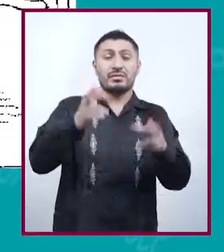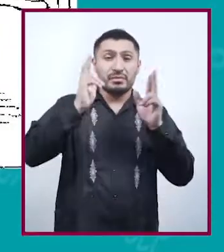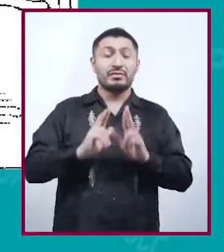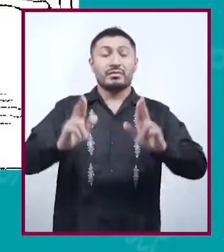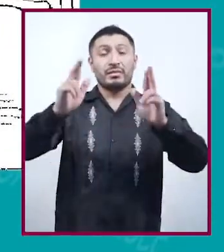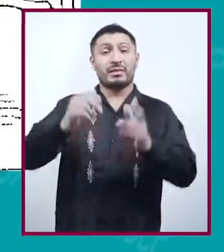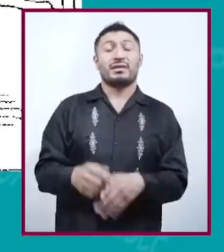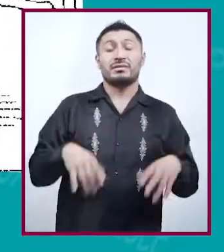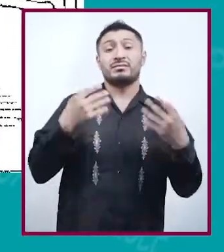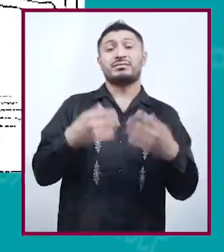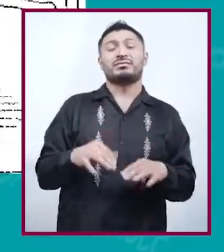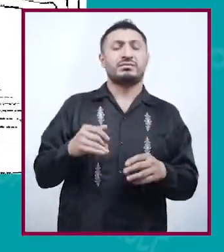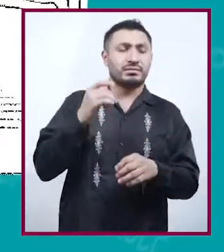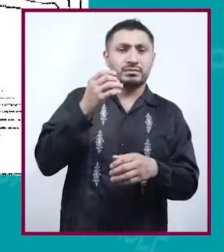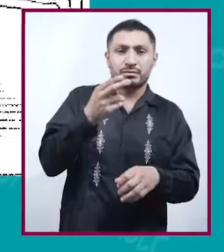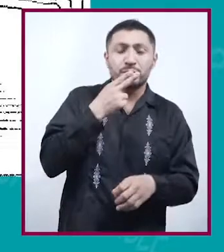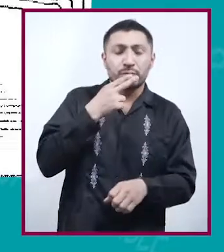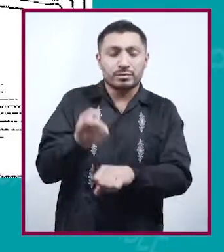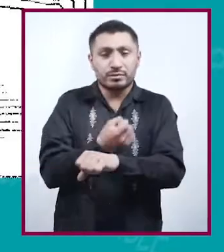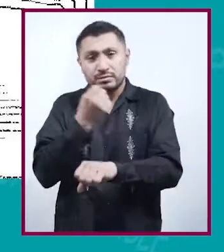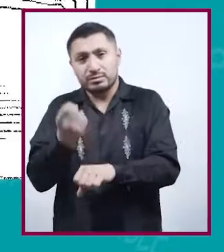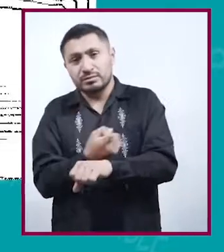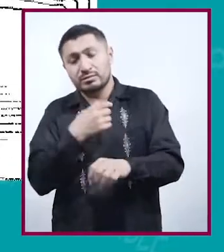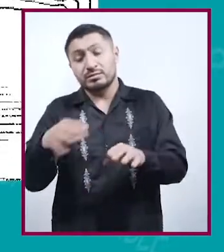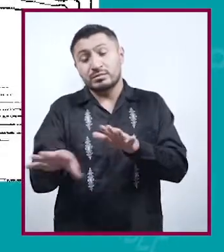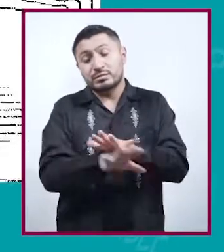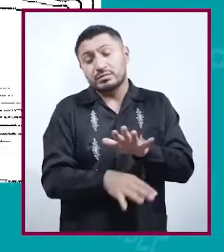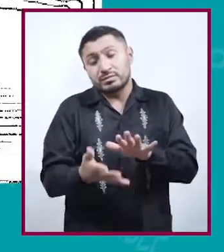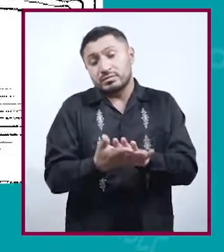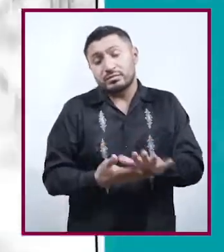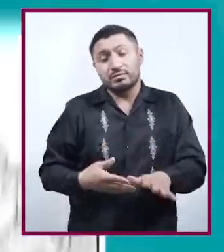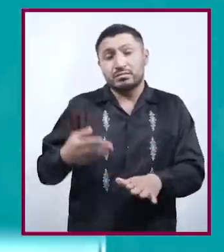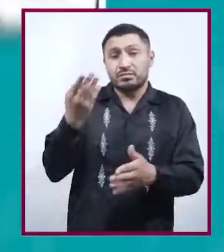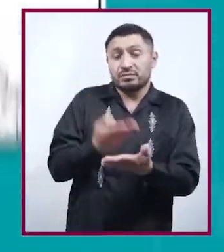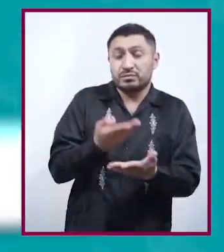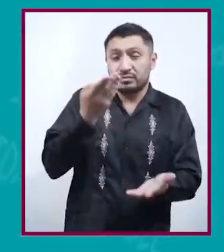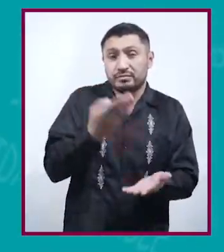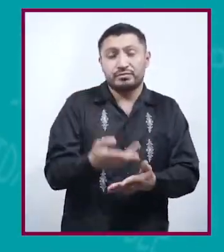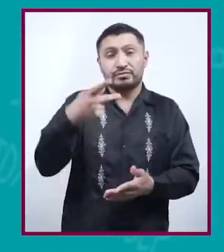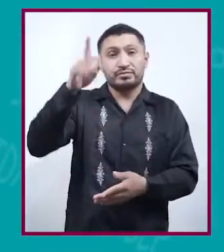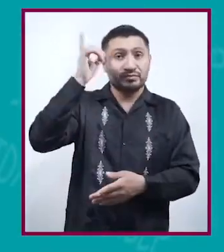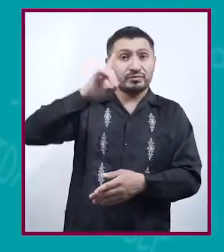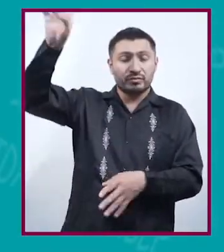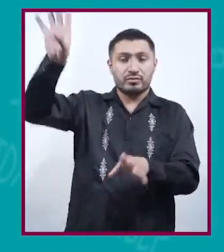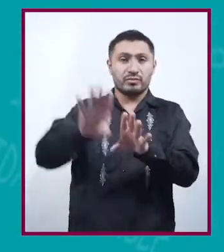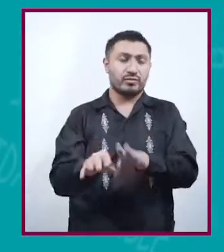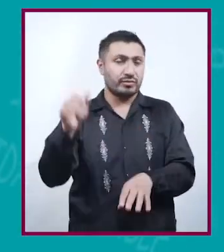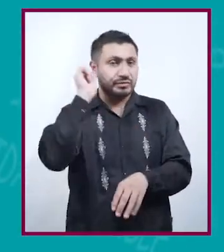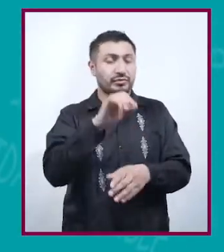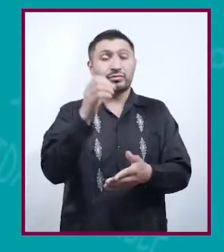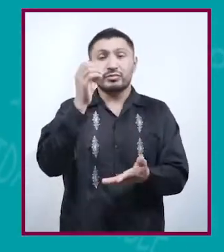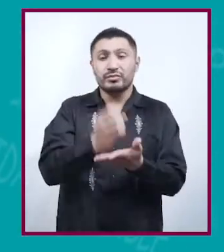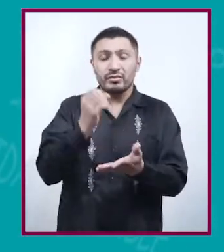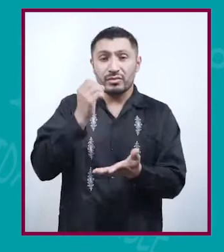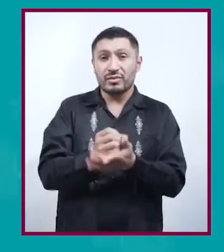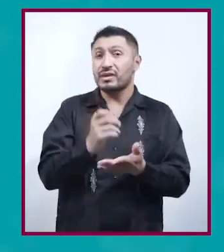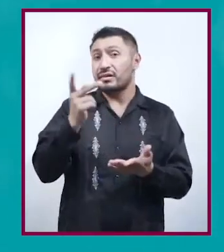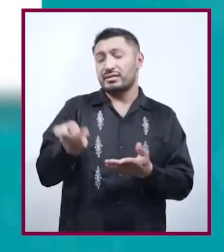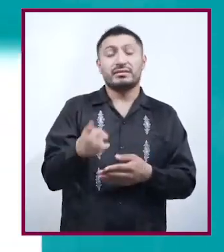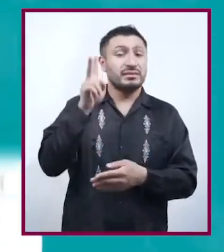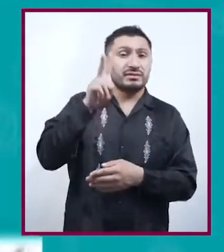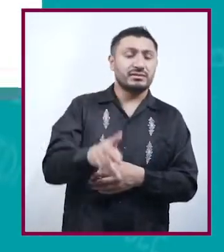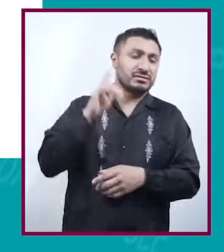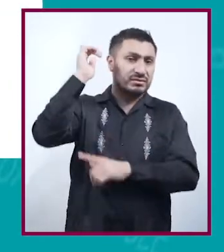los héroes de la Ilíada y la Odisea calzando sandalias con suelas de bronce, mientras que las de los dioses eran siempre de